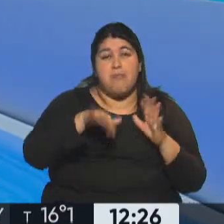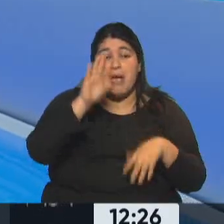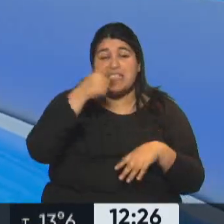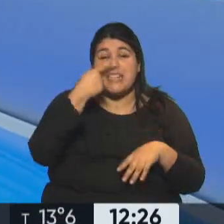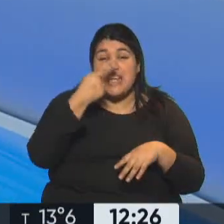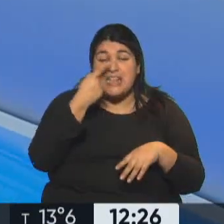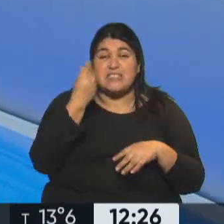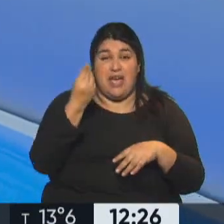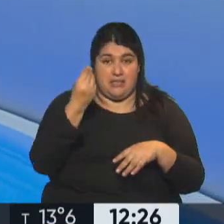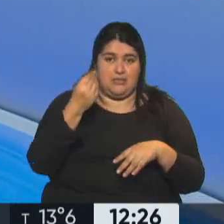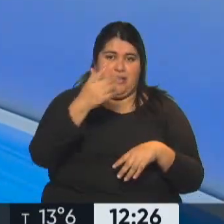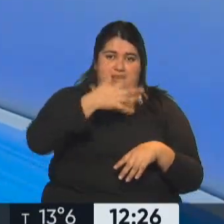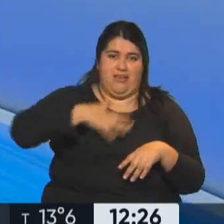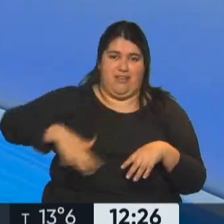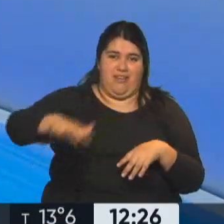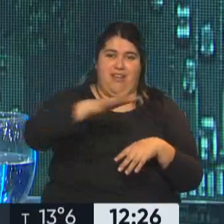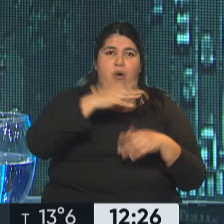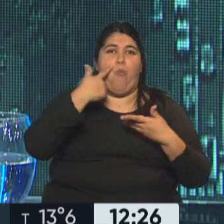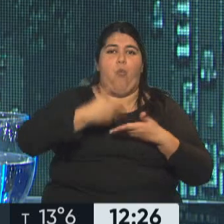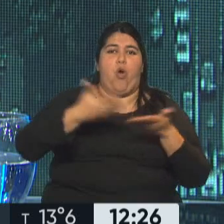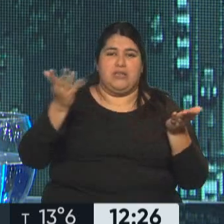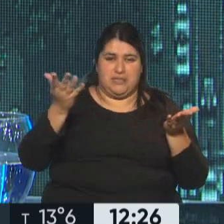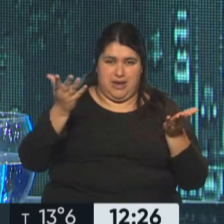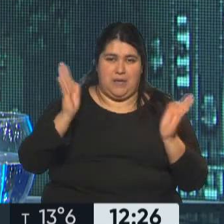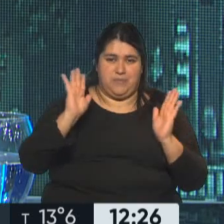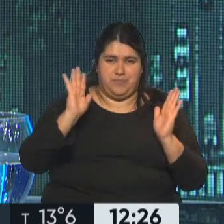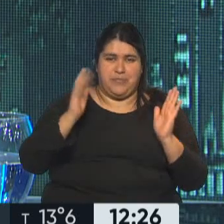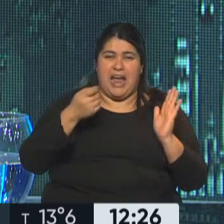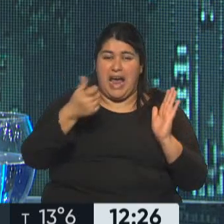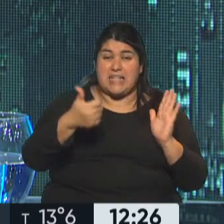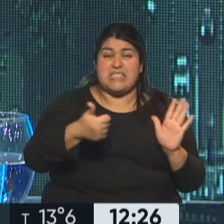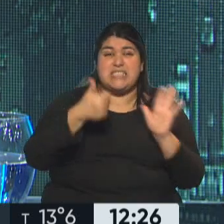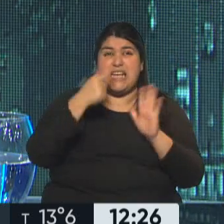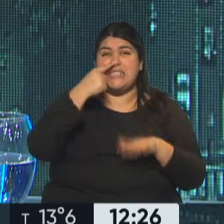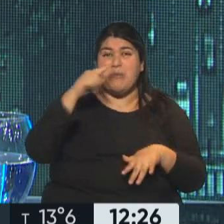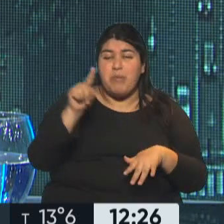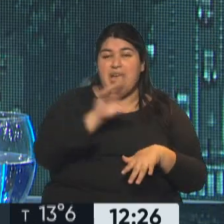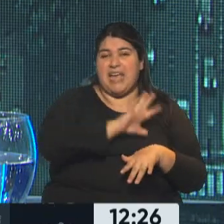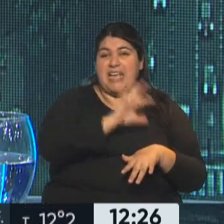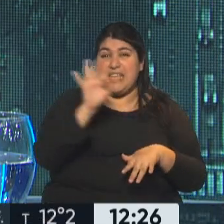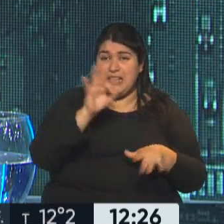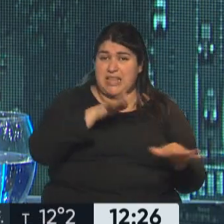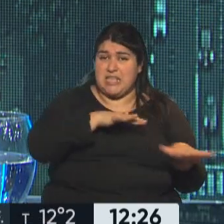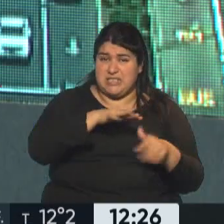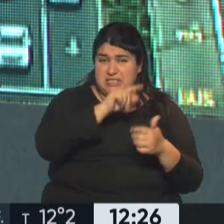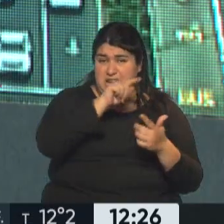interesante demográficamente de la muestra. Son cerca de 6.500